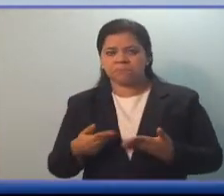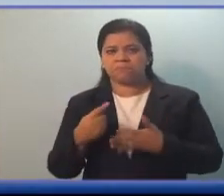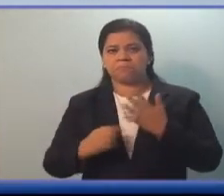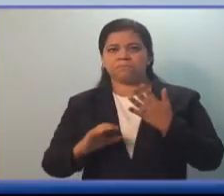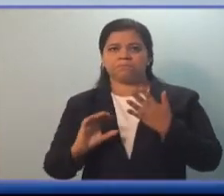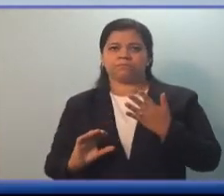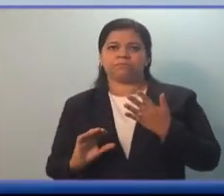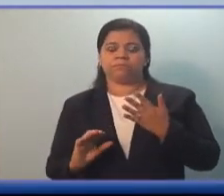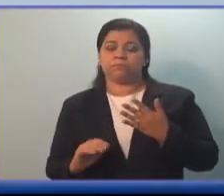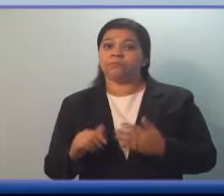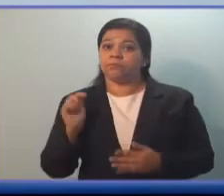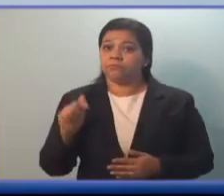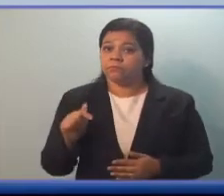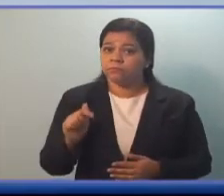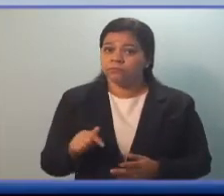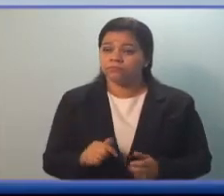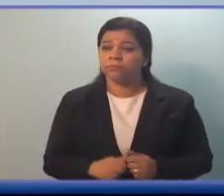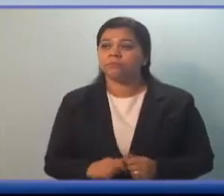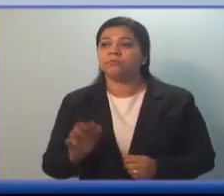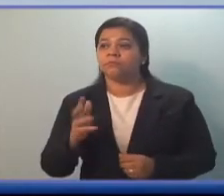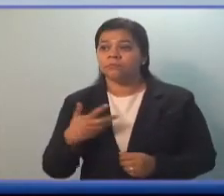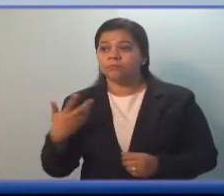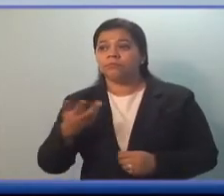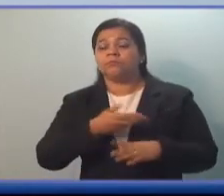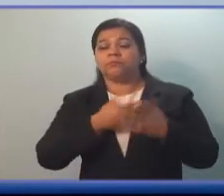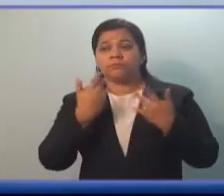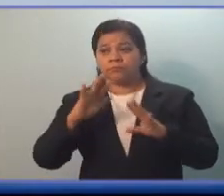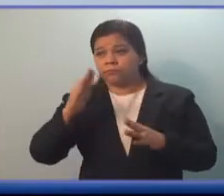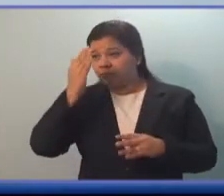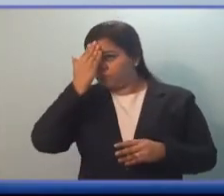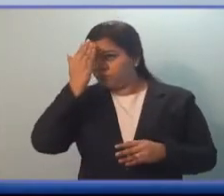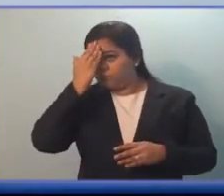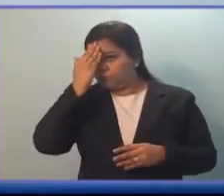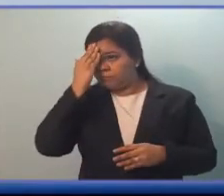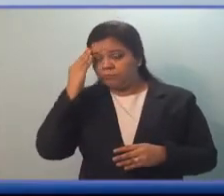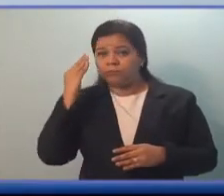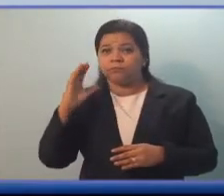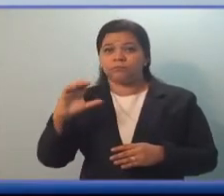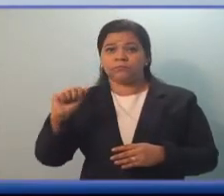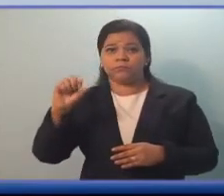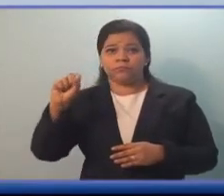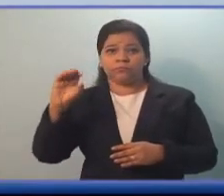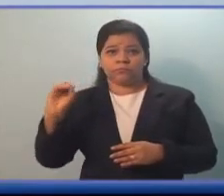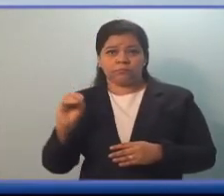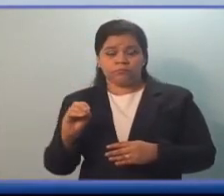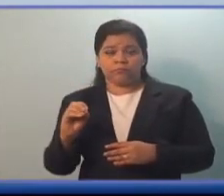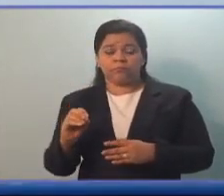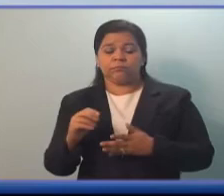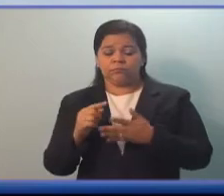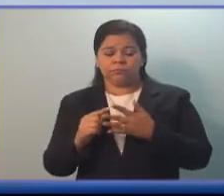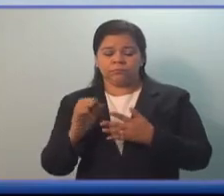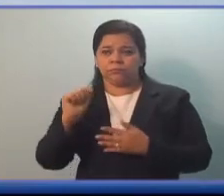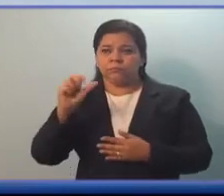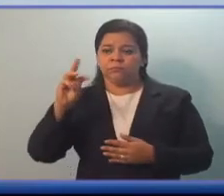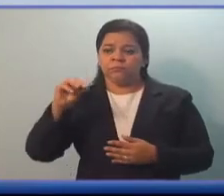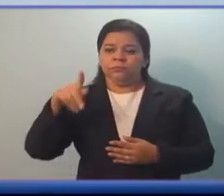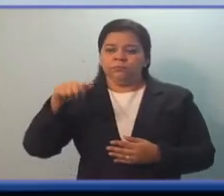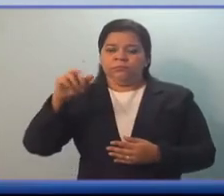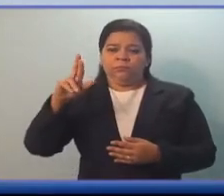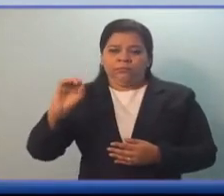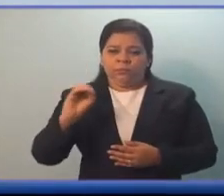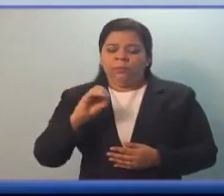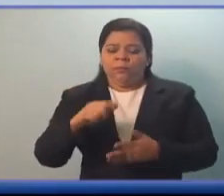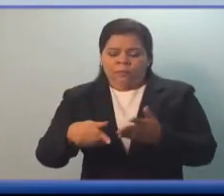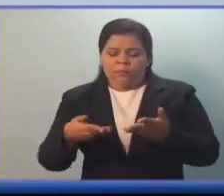En esa línea, cuando se va a conocer un caso de amparo, dice, porque el derecho internacional